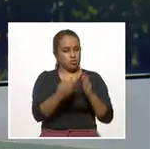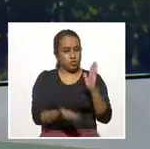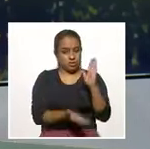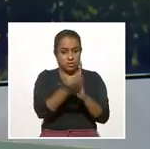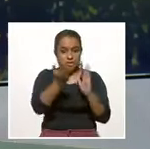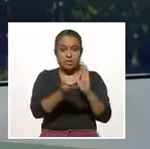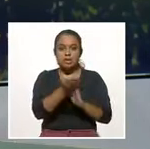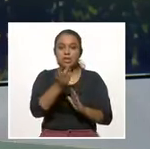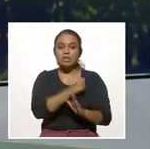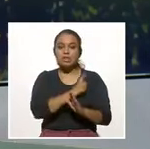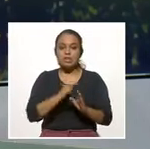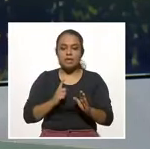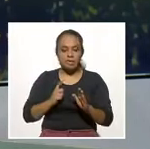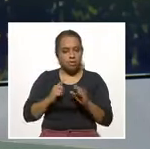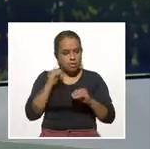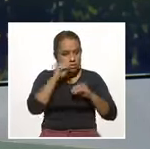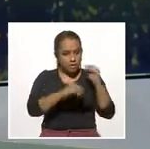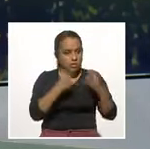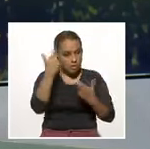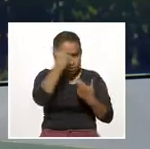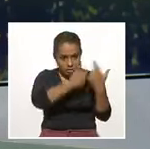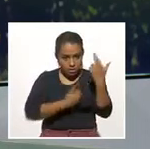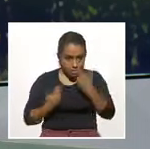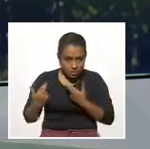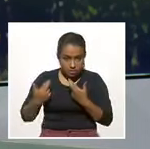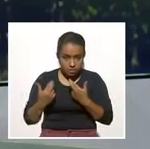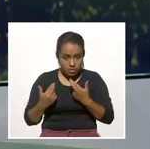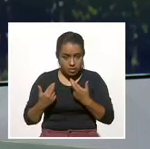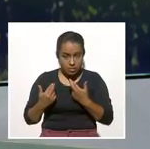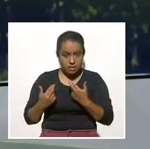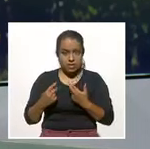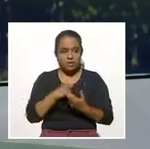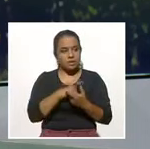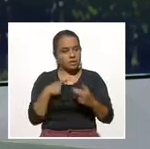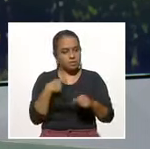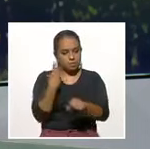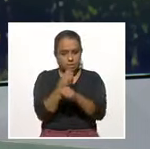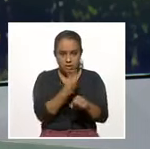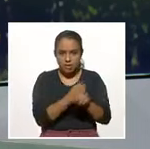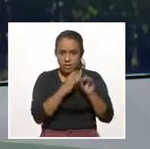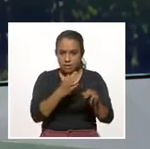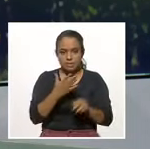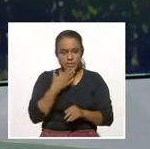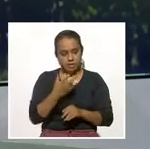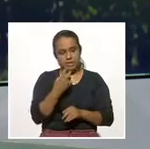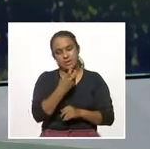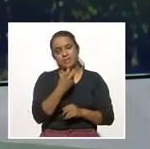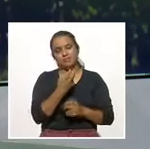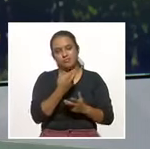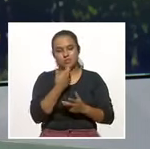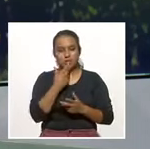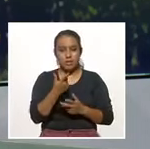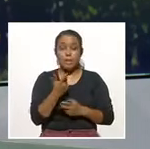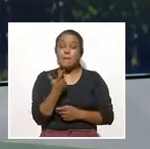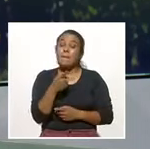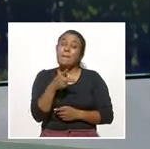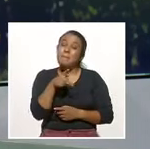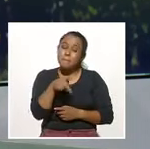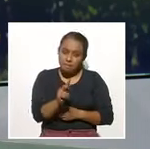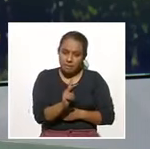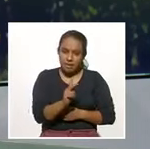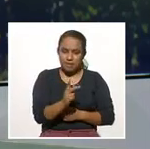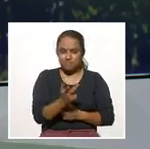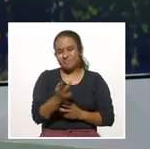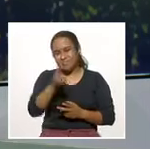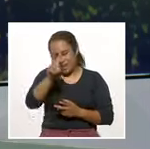deberían de ser construidas, diseñadas, supervisadas y darle el mantenimiento correcto. Ese es el ideal. Sin embargo, en